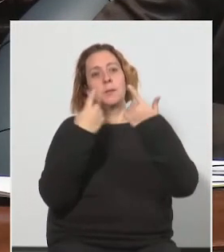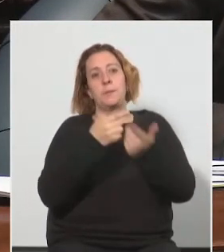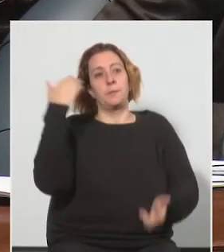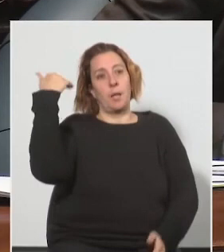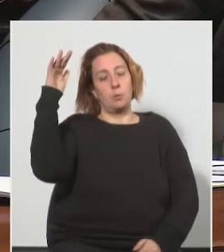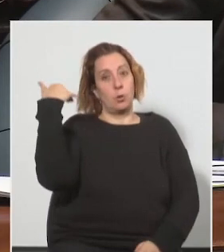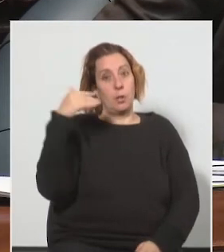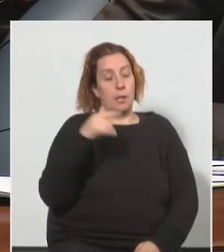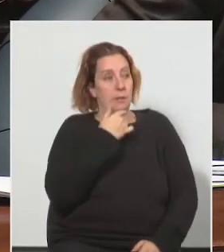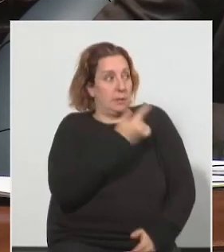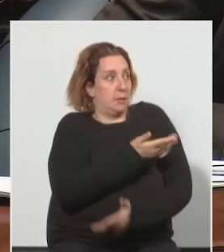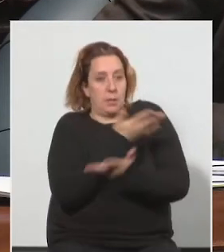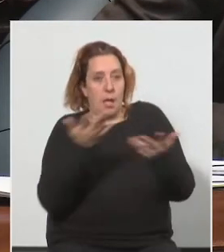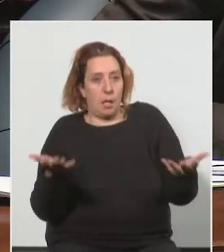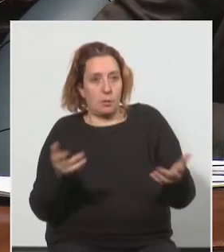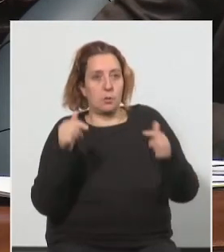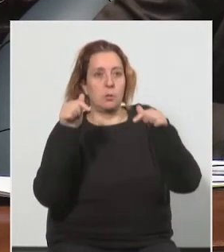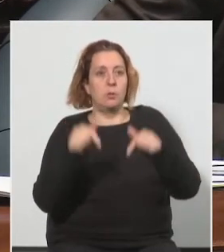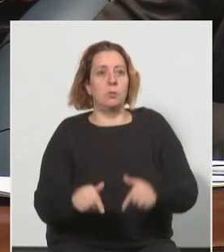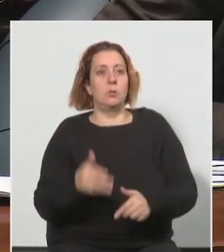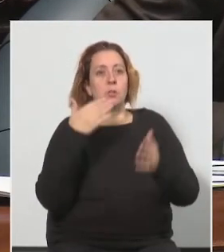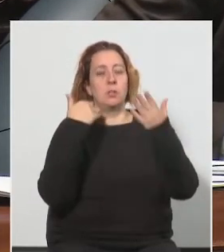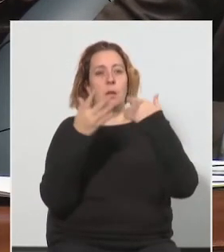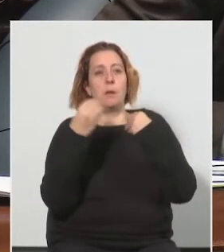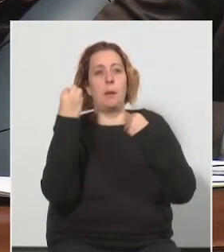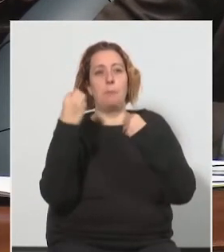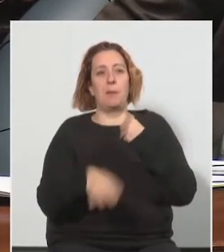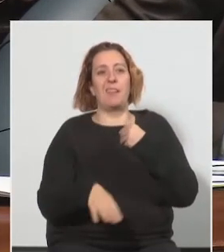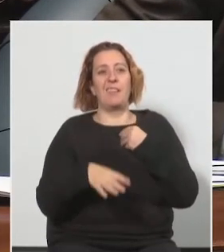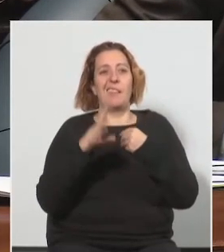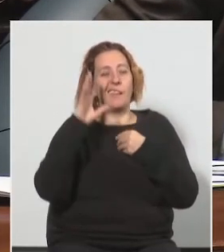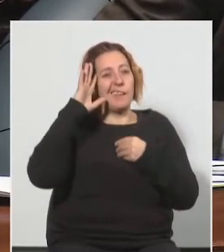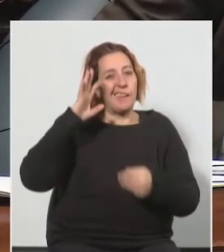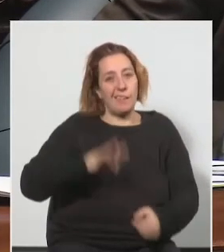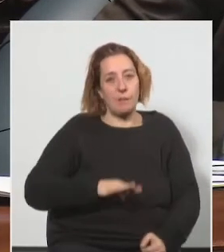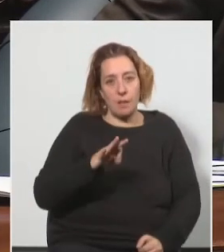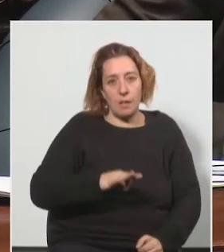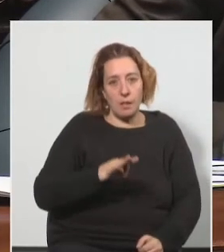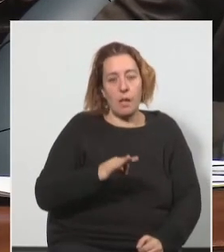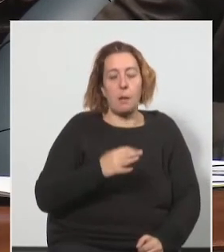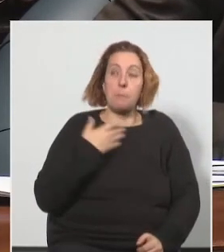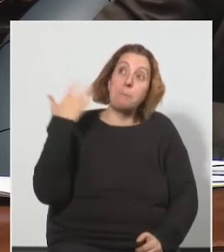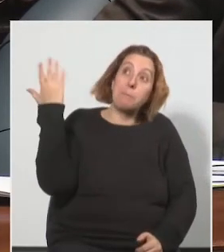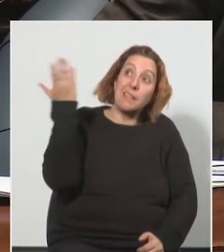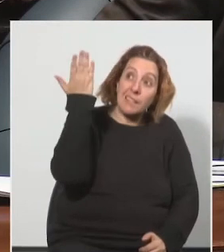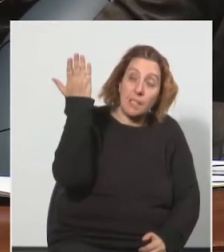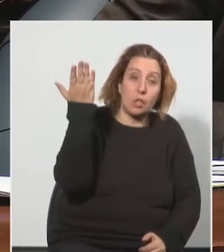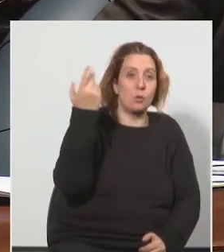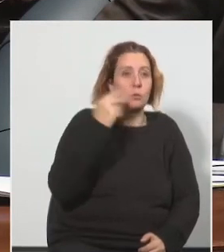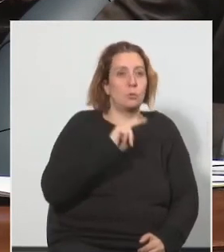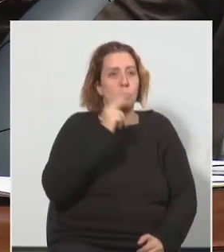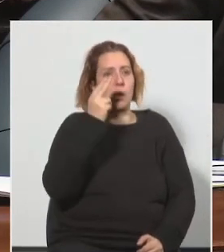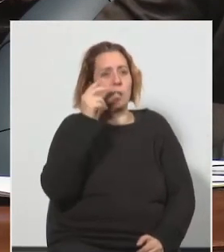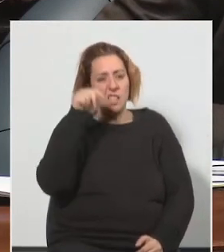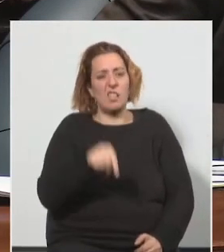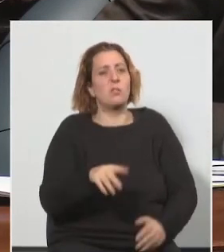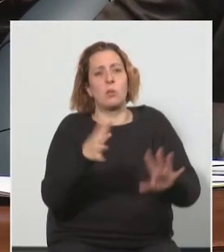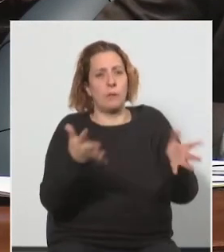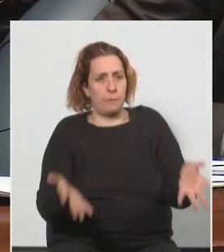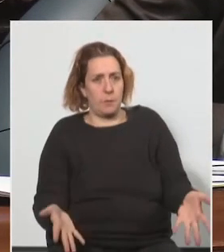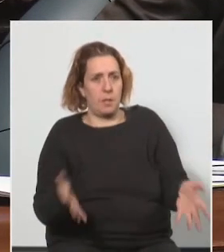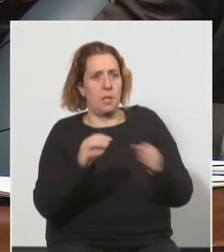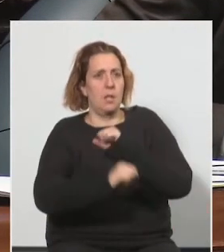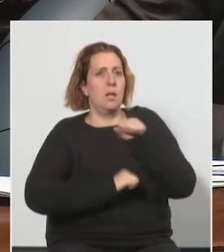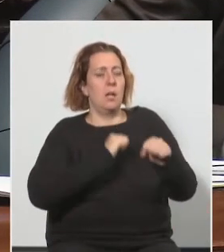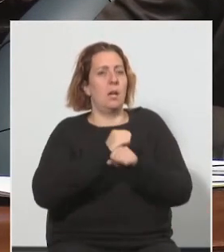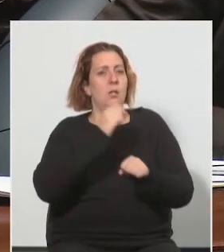a reaccionar. Hoy se habla de la pérdida de credibilidad y de prestigio de nuestro país. ¿Y qué fue esto en